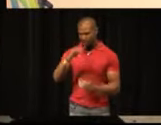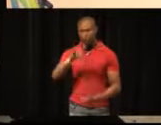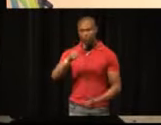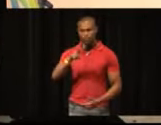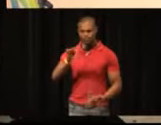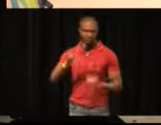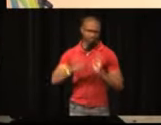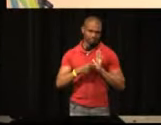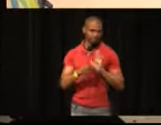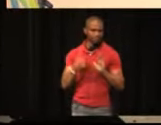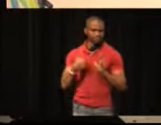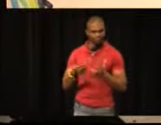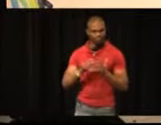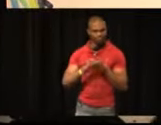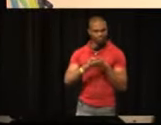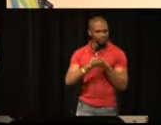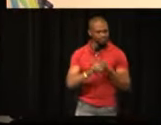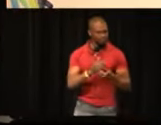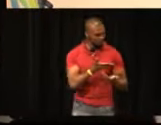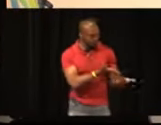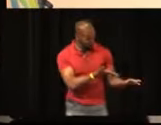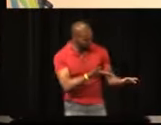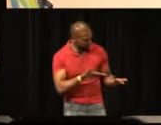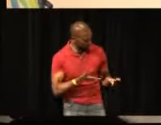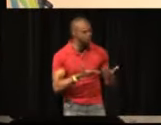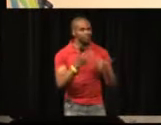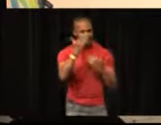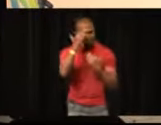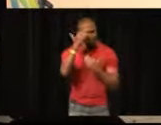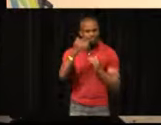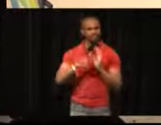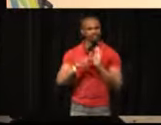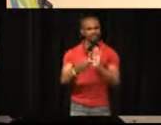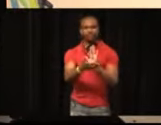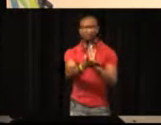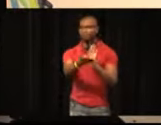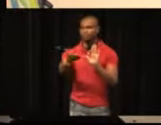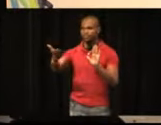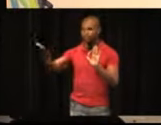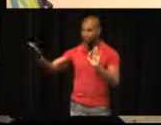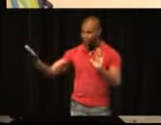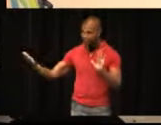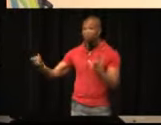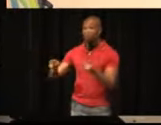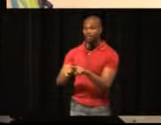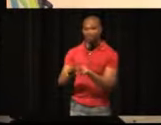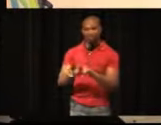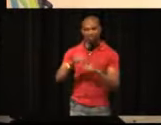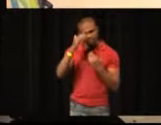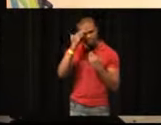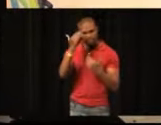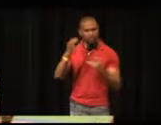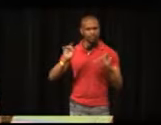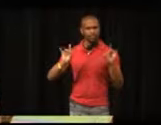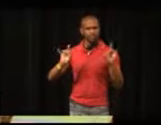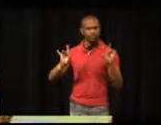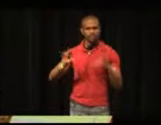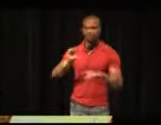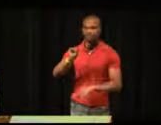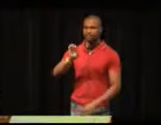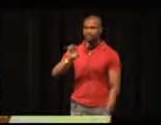gracias por la introducción. Quiero saludar a mis compañeros de mesa, quiero agradecer la presencia de todos ustedes y agradecer además también, sobre todo,